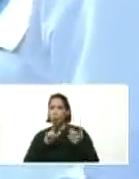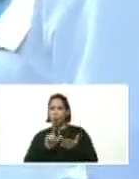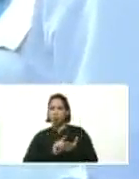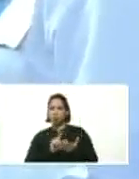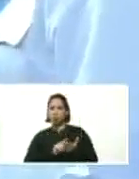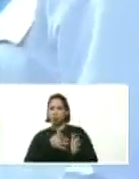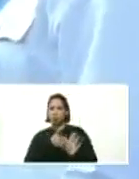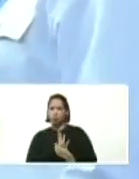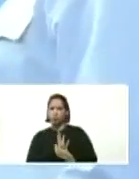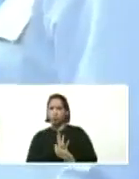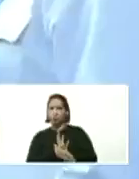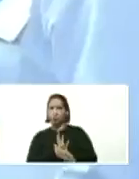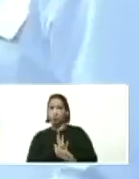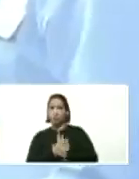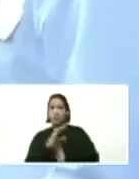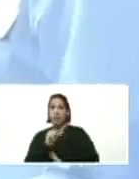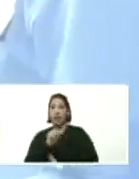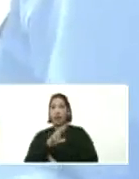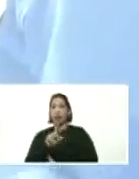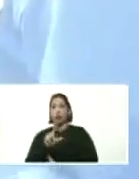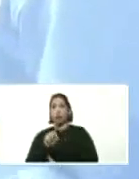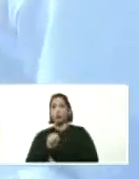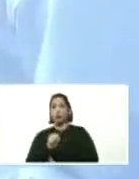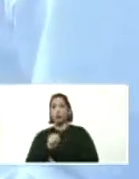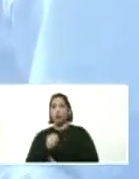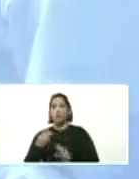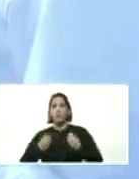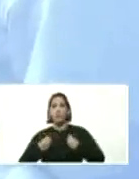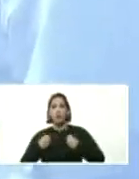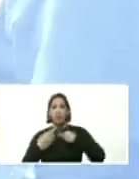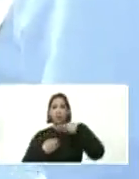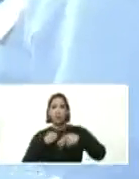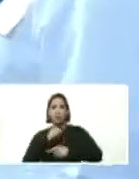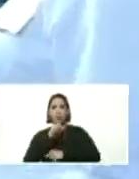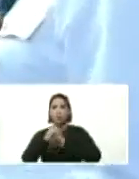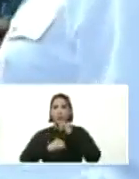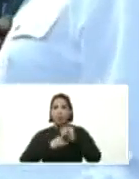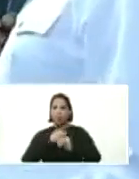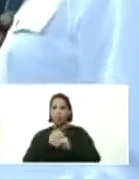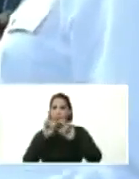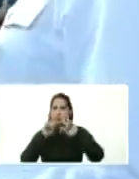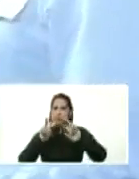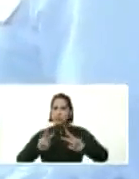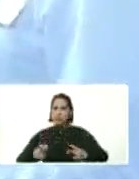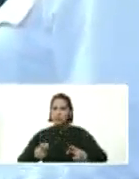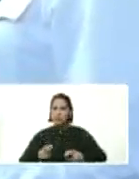de Carlos Aponte, de su vida revolucionaria, internacionalista, y